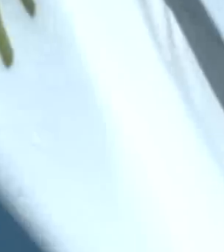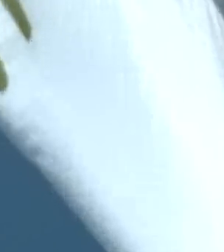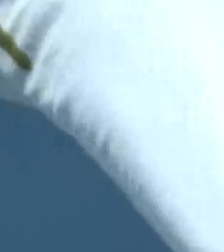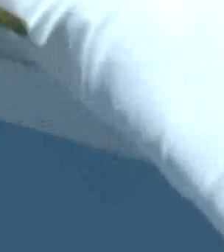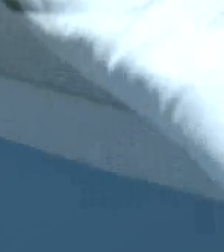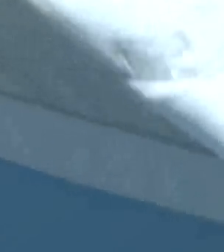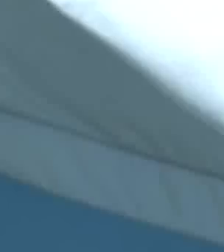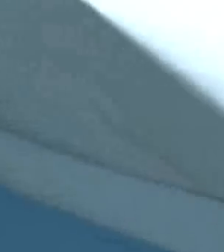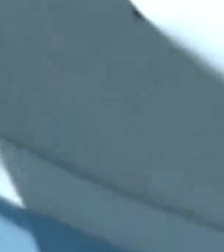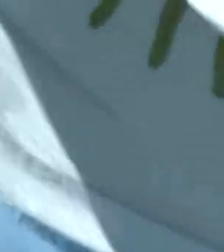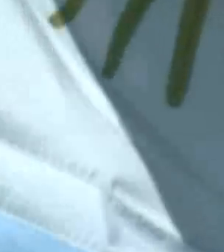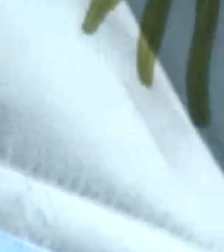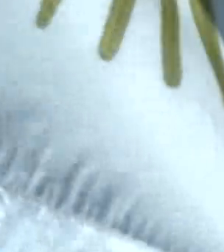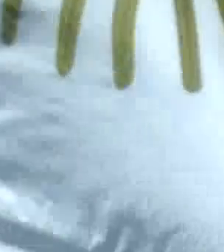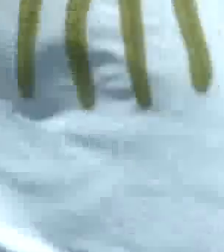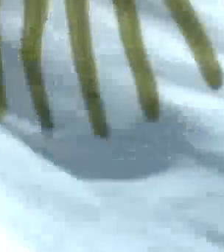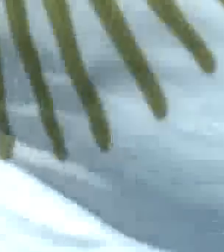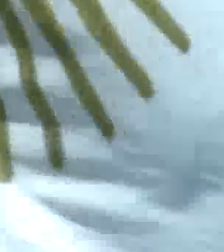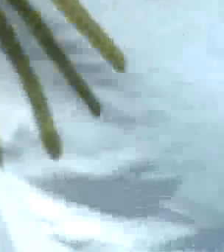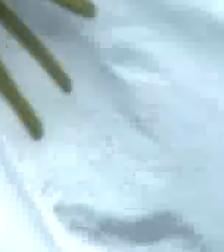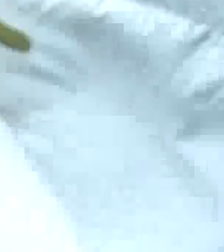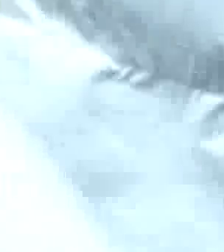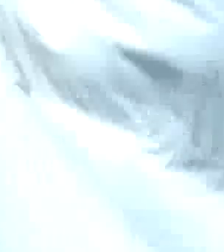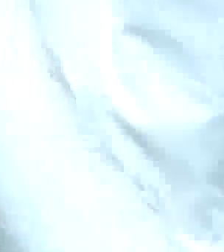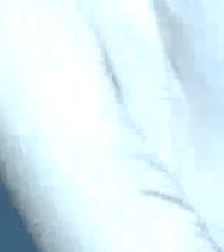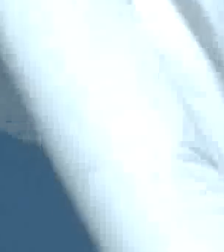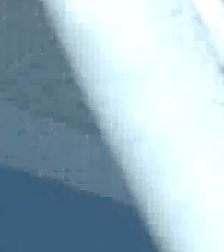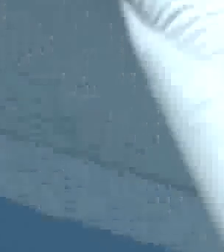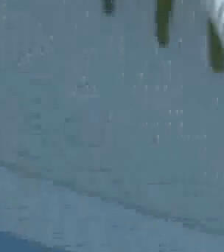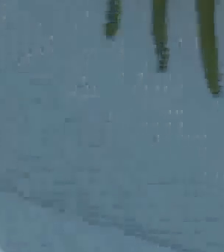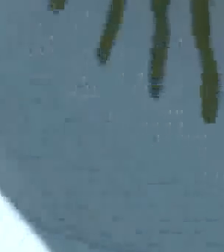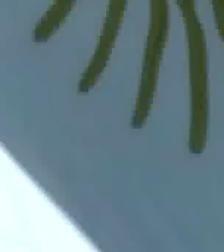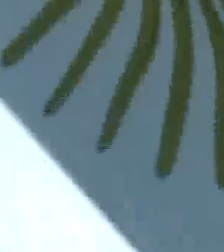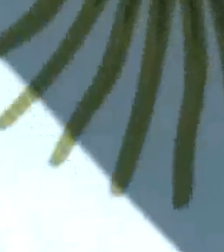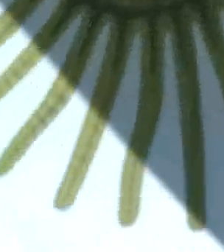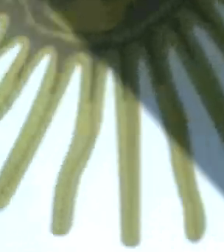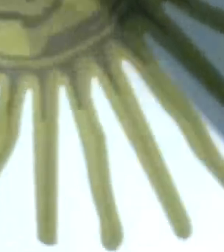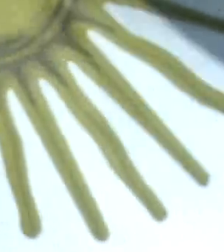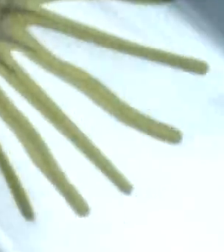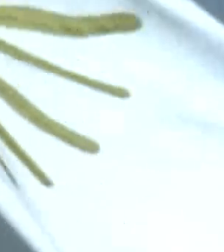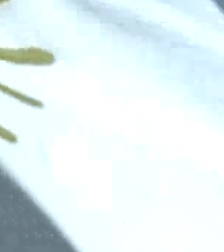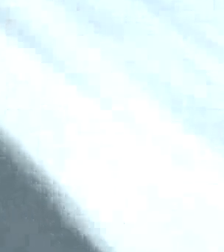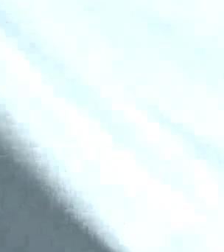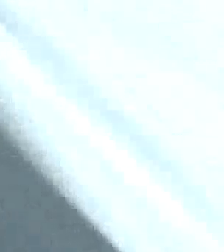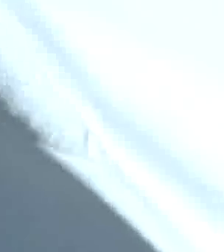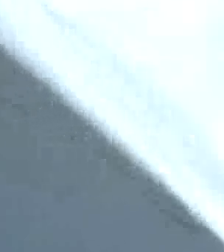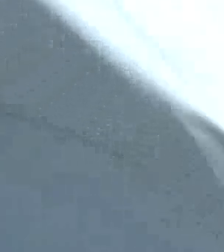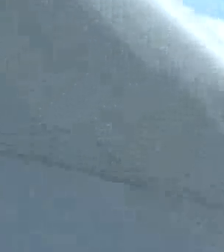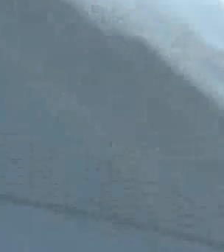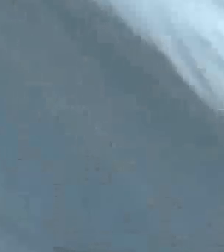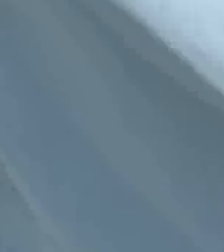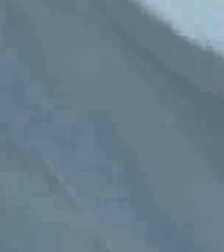Exterior. Desde Maipú, provincia de Mendoza, con motivo de inaugurarse la unidad de diagnóstico intensivo de esta ciudad y